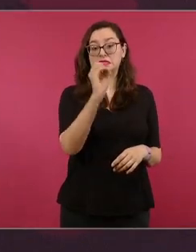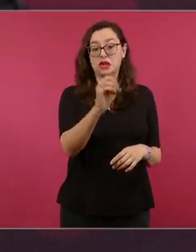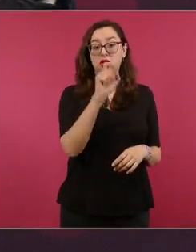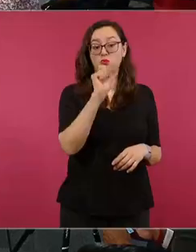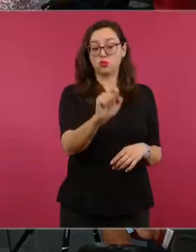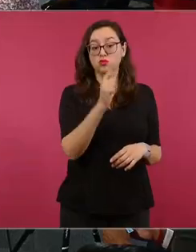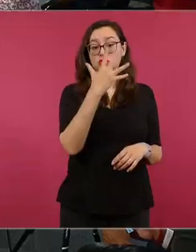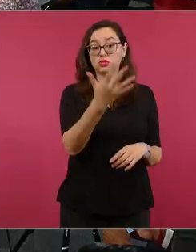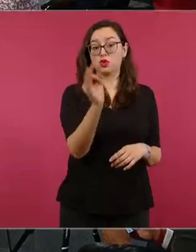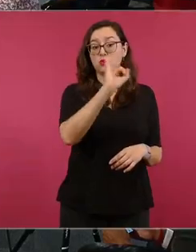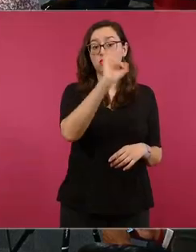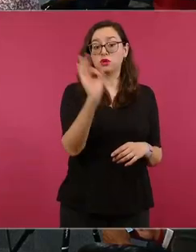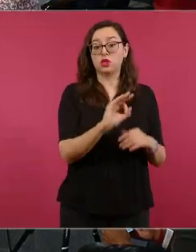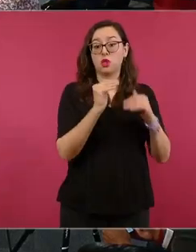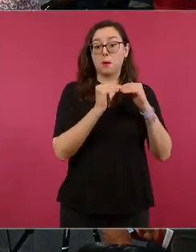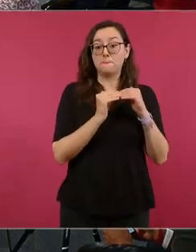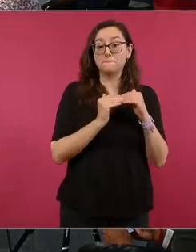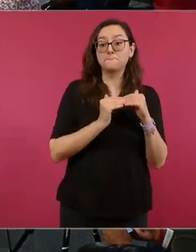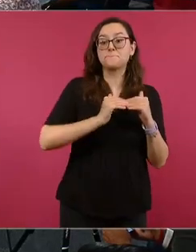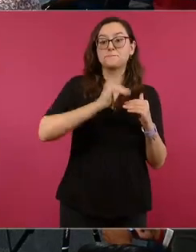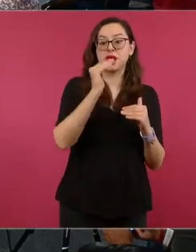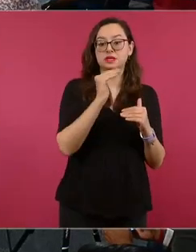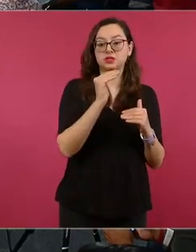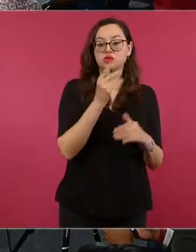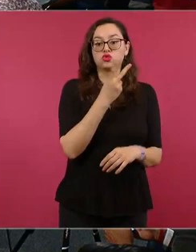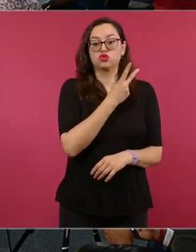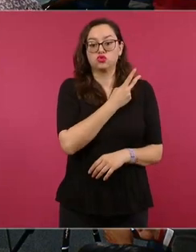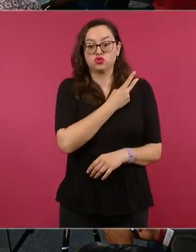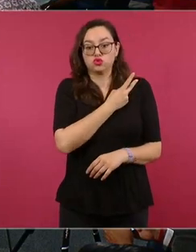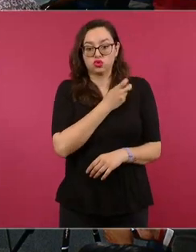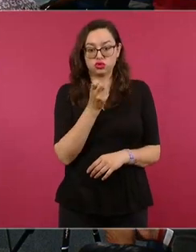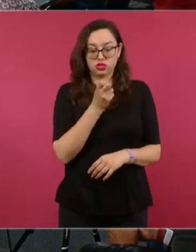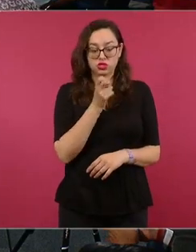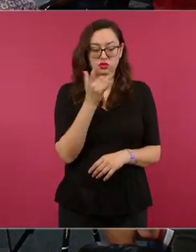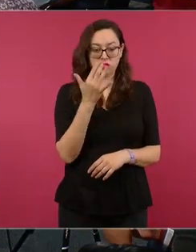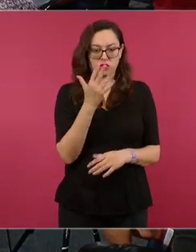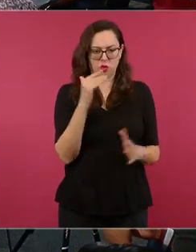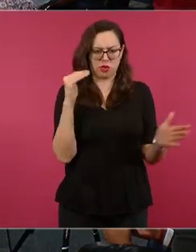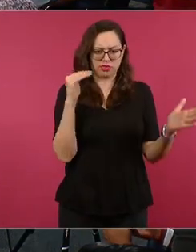Bueno, si fueron 16 y 16,